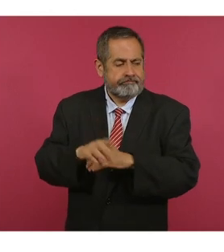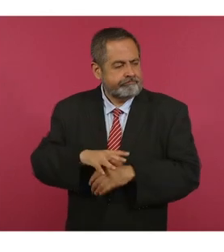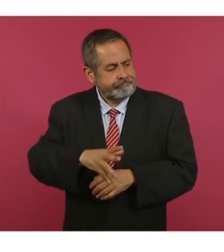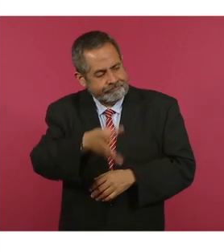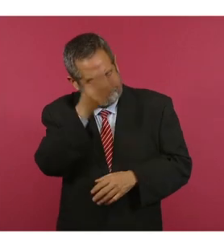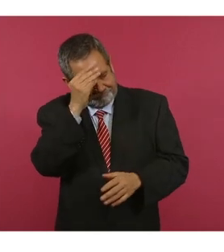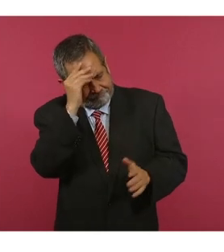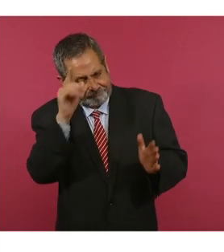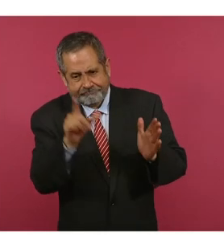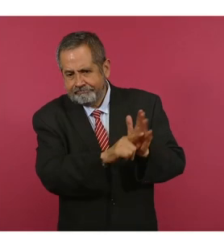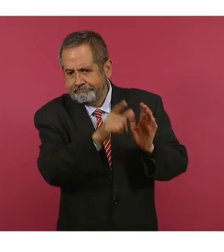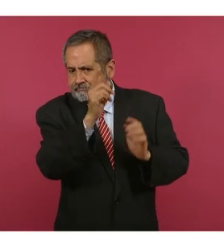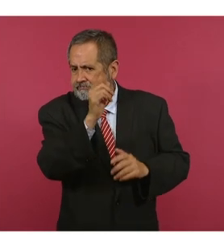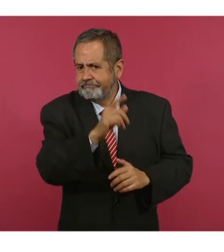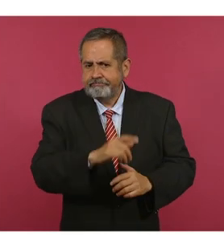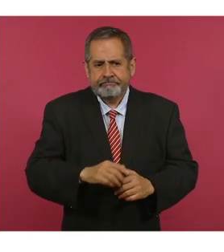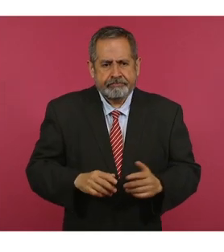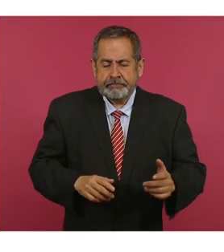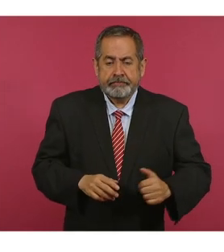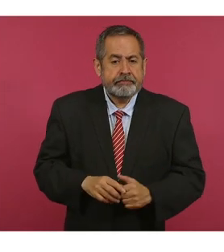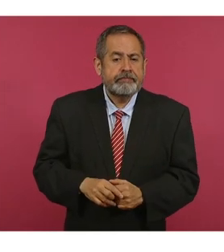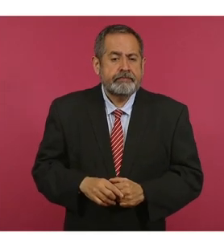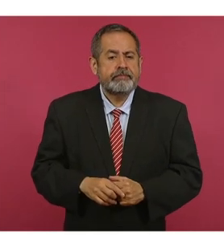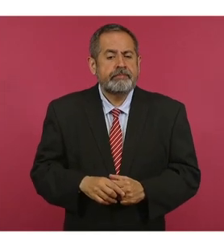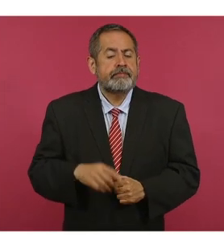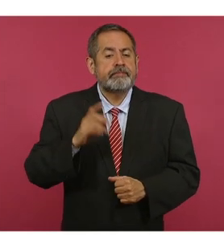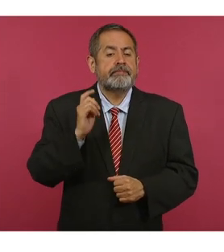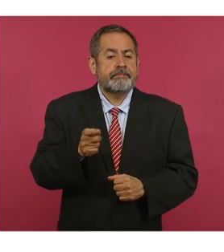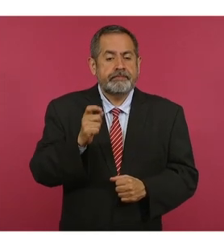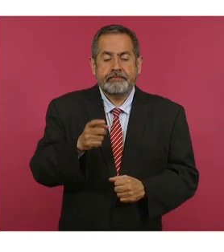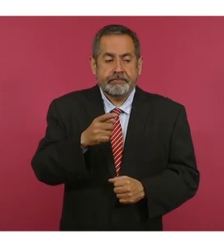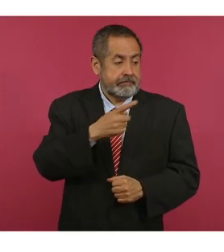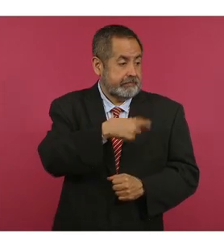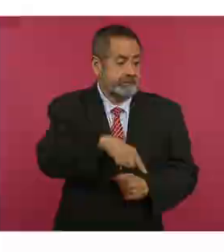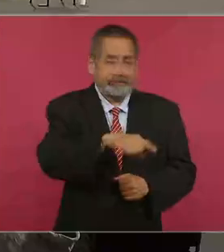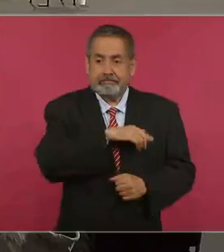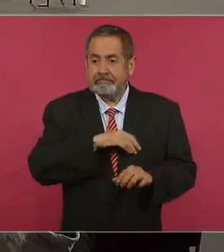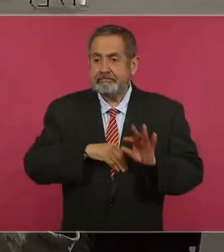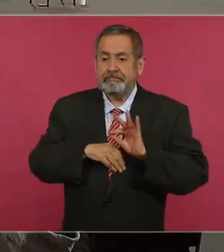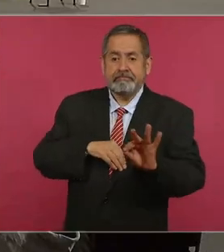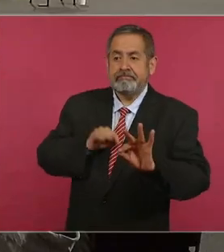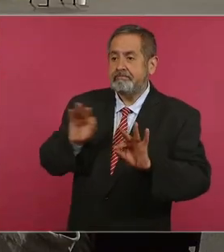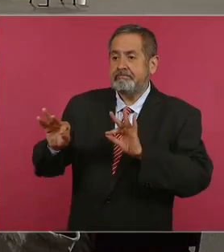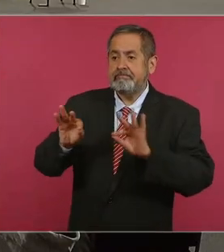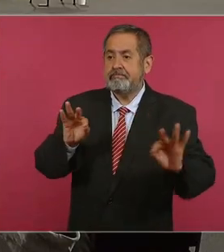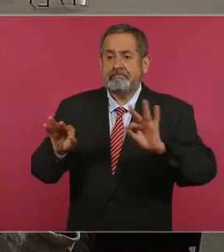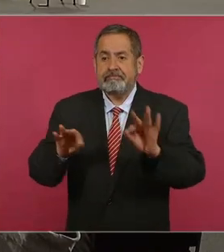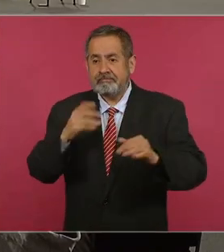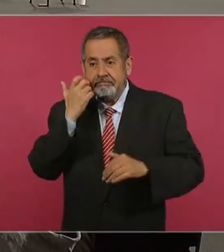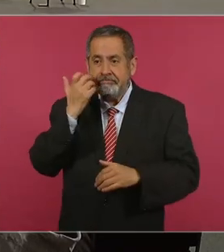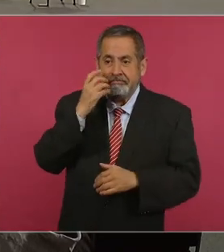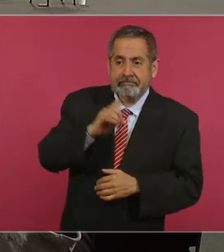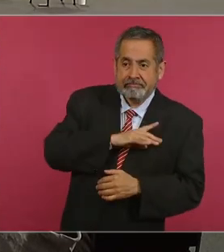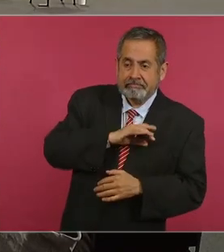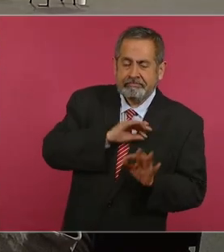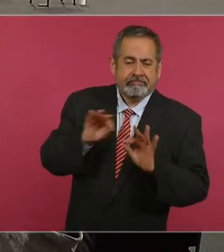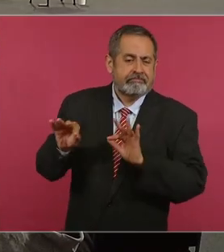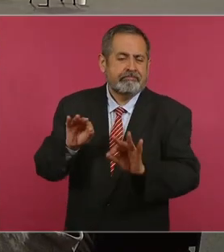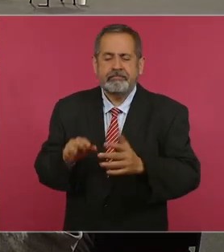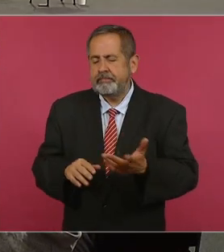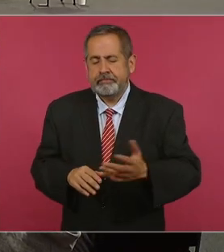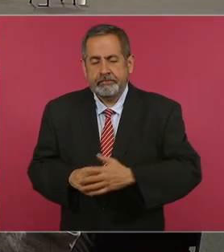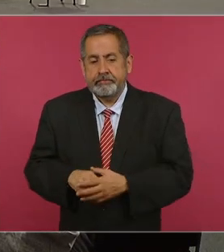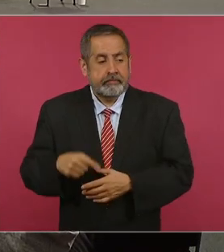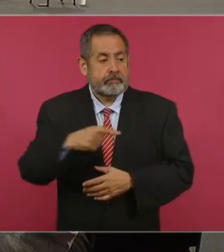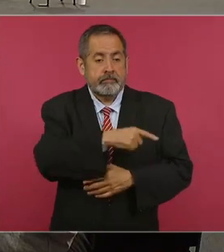aprendan, ¿no? Como de lo que se trata es crear miedo y desconfianza, a través de redes sociales han circulado publicaciones en las